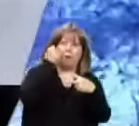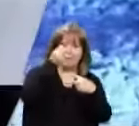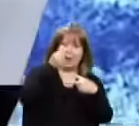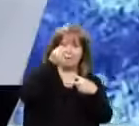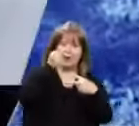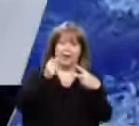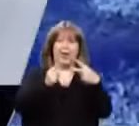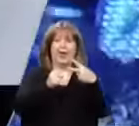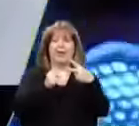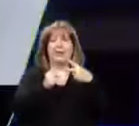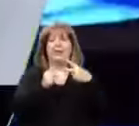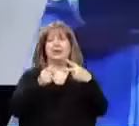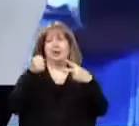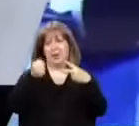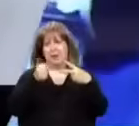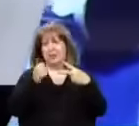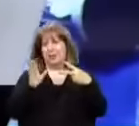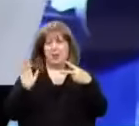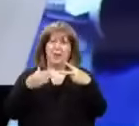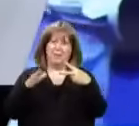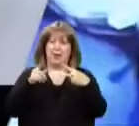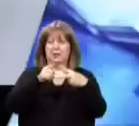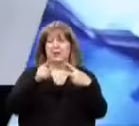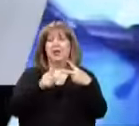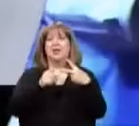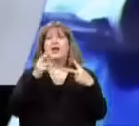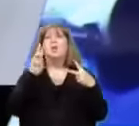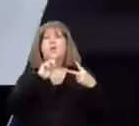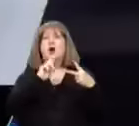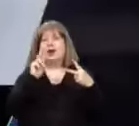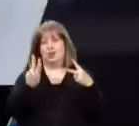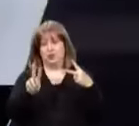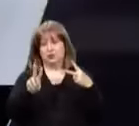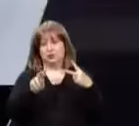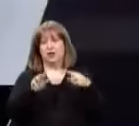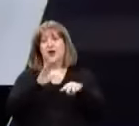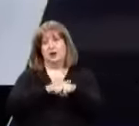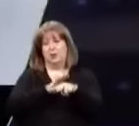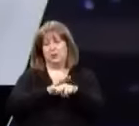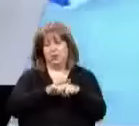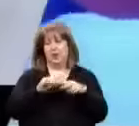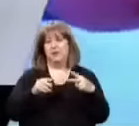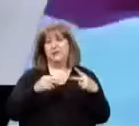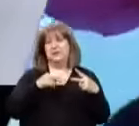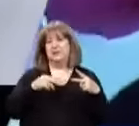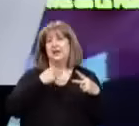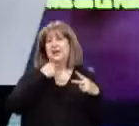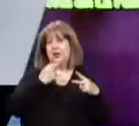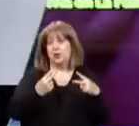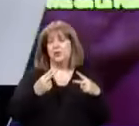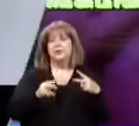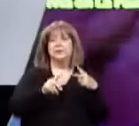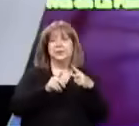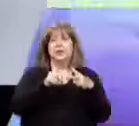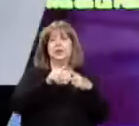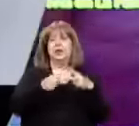lado, por un grupo de jóvenes, y por el otro lado, por dos mujeres que tenían a cargo a un niño de 5 años. Pero ambos murieron